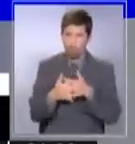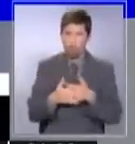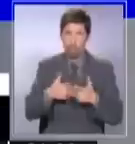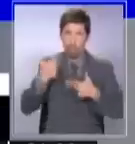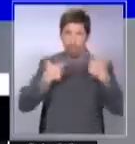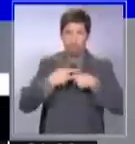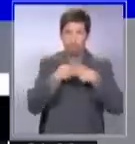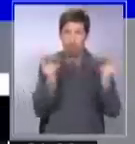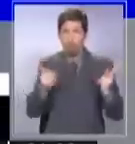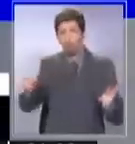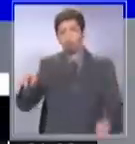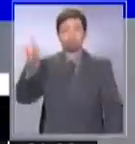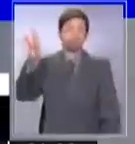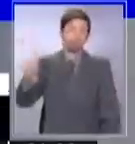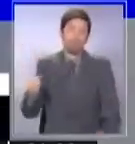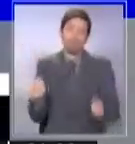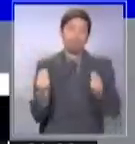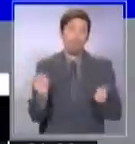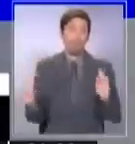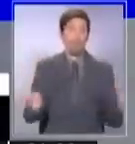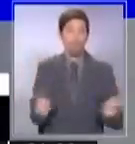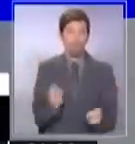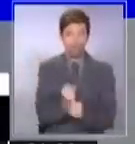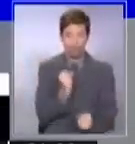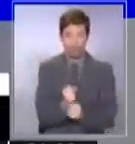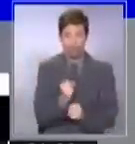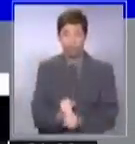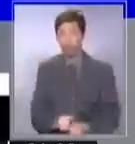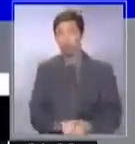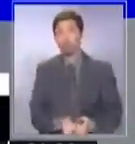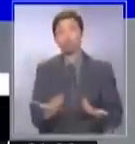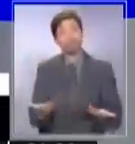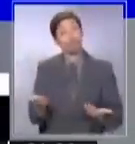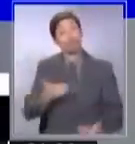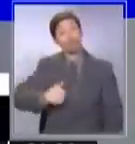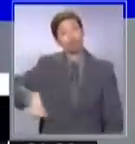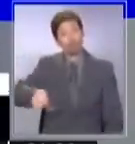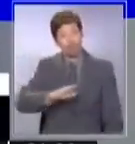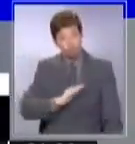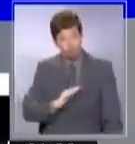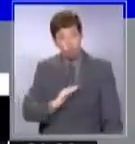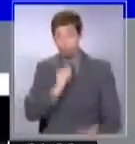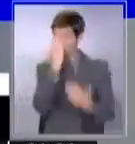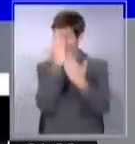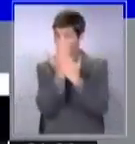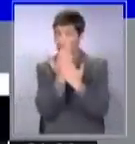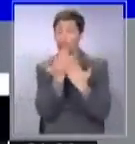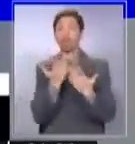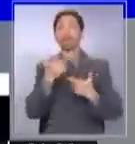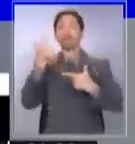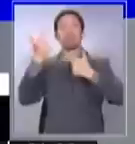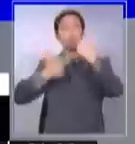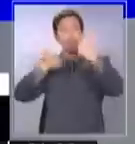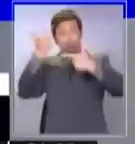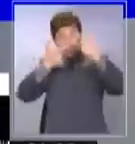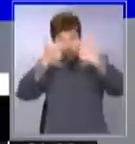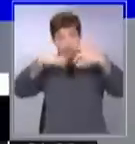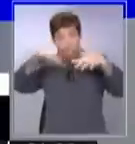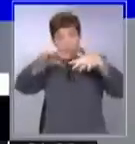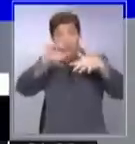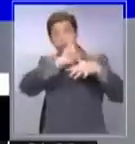también el mismo poder de gestión que puede tener otra persona por lo tanto nosotros vamos a enfrentar le vuelvo políticamente